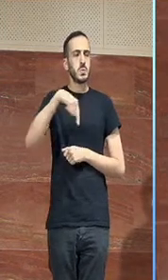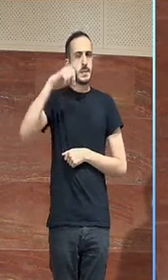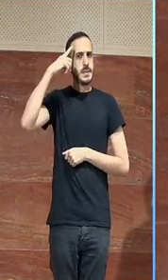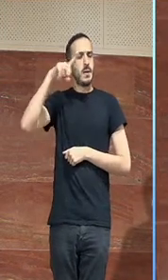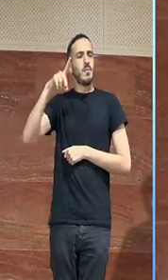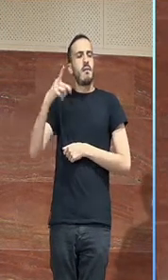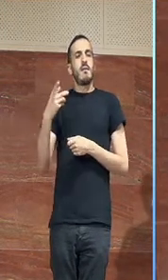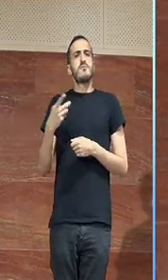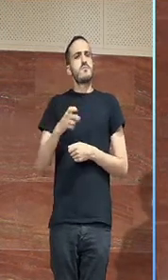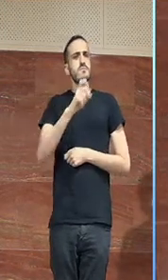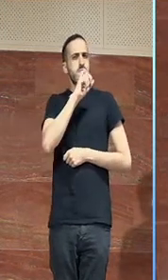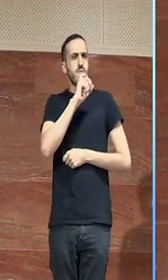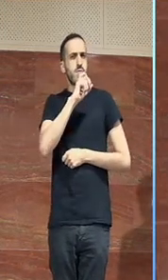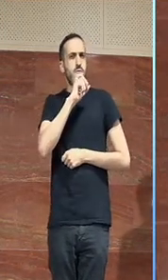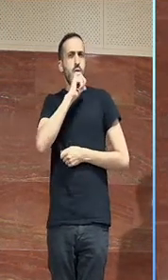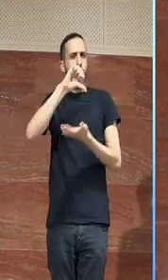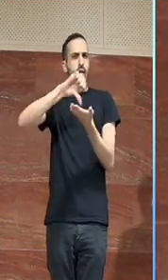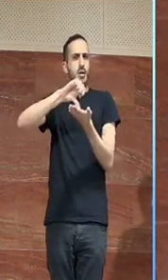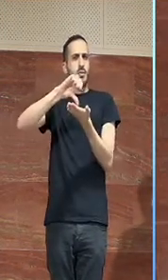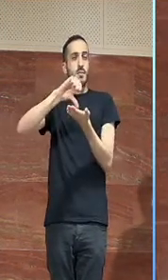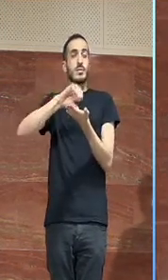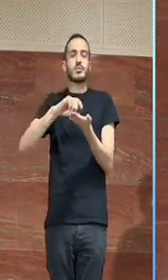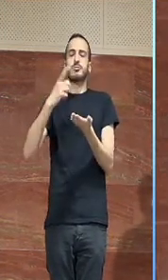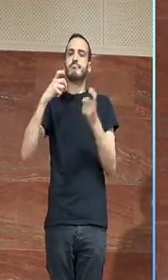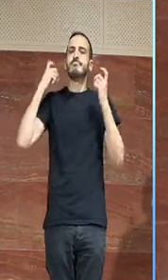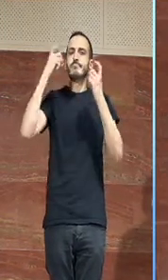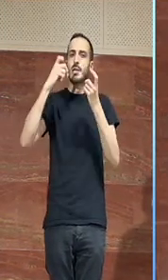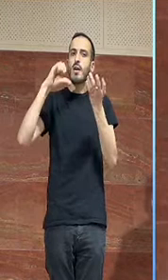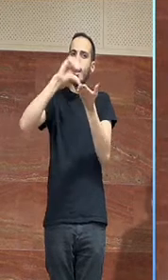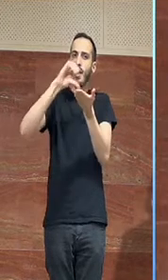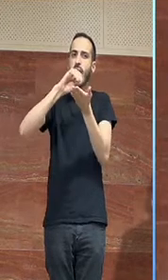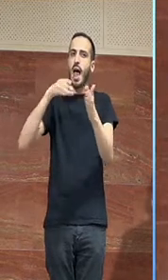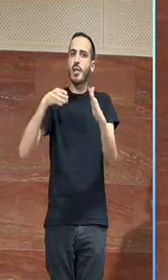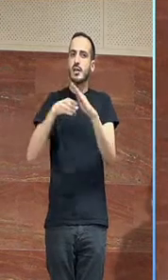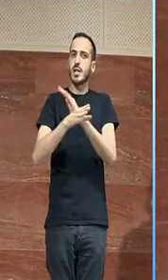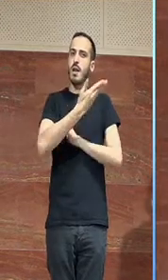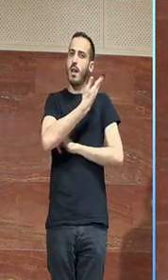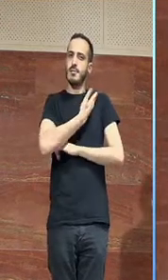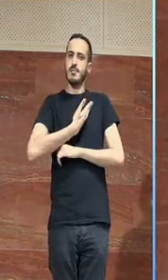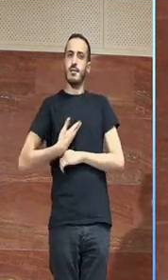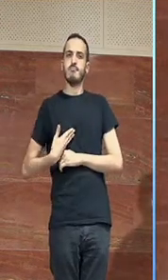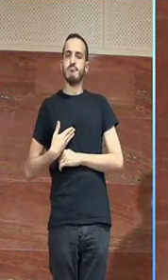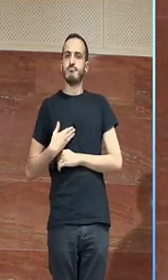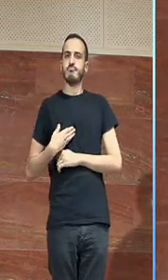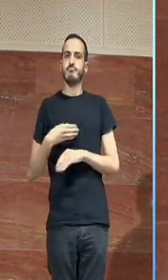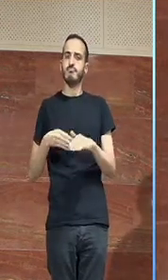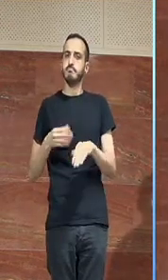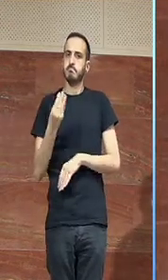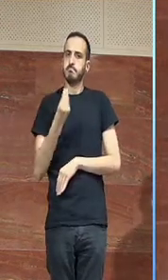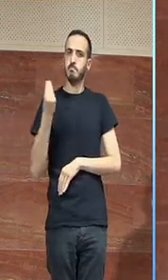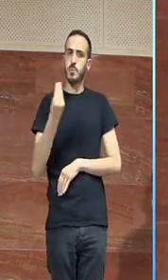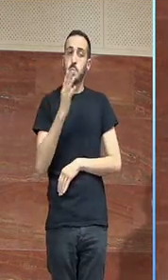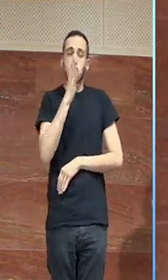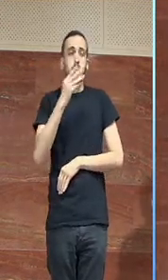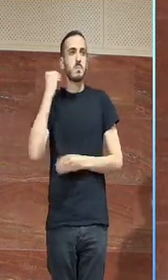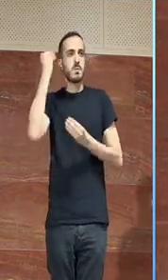añadir adjetivos a la ciudad para hacerla más comprensible, o con el objeto de acercarnos más a aquello que pensamos o que queremos